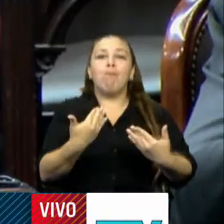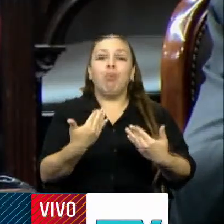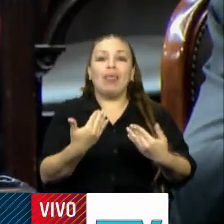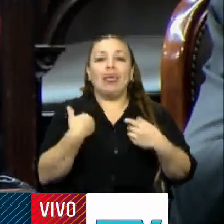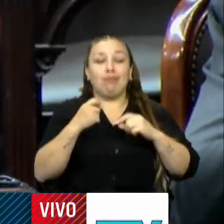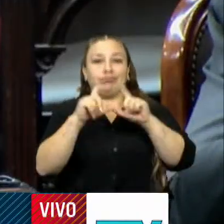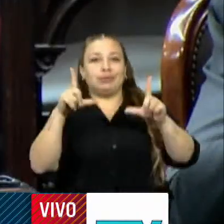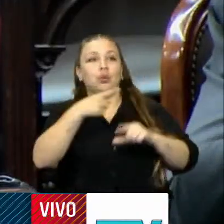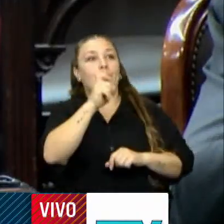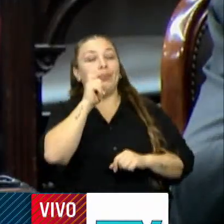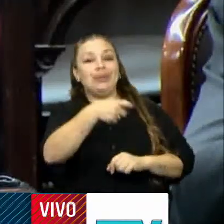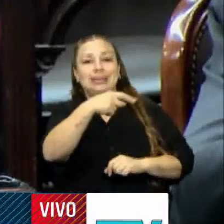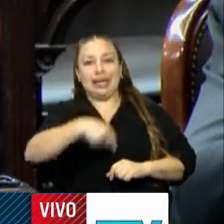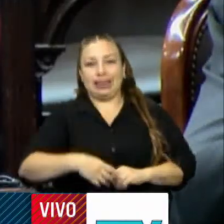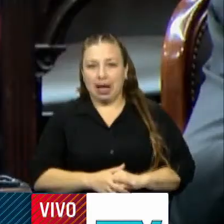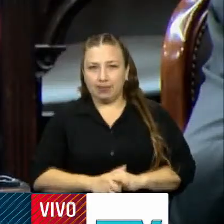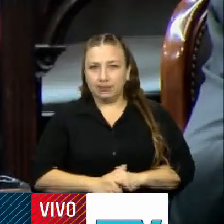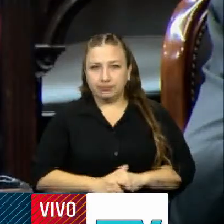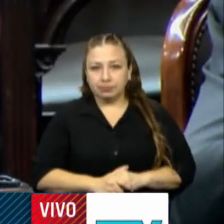su visita.